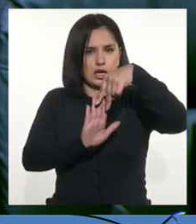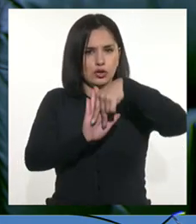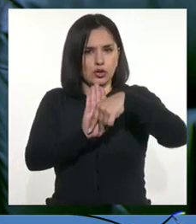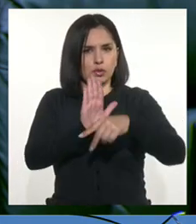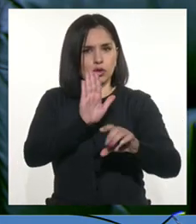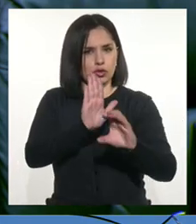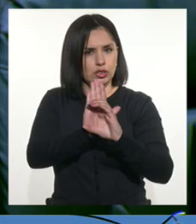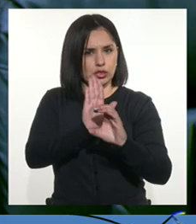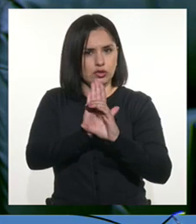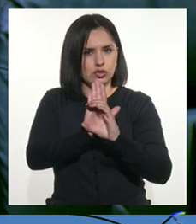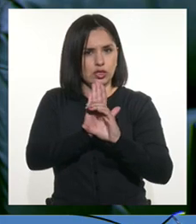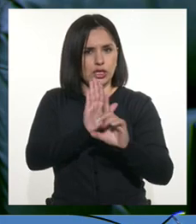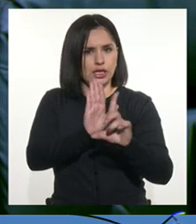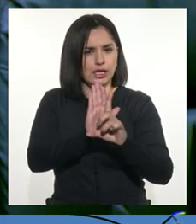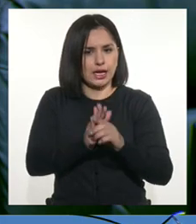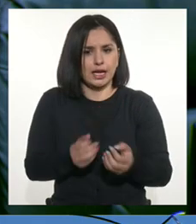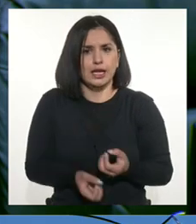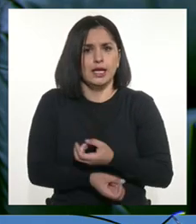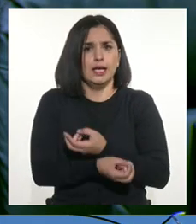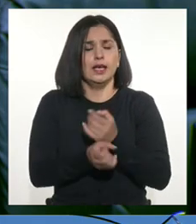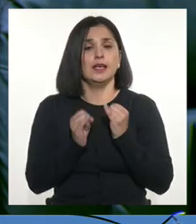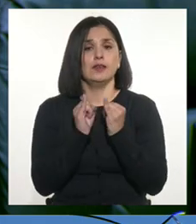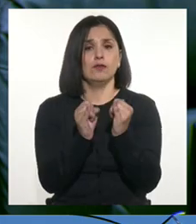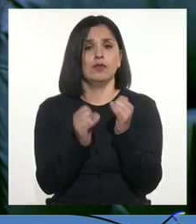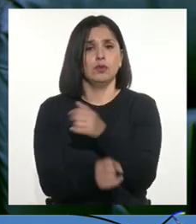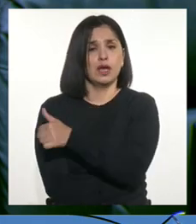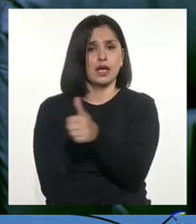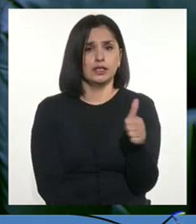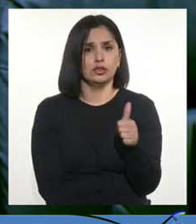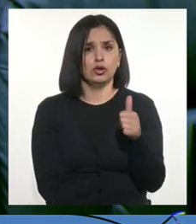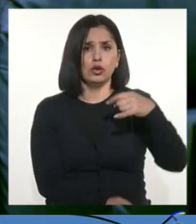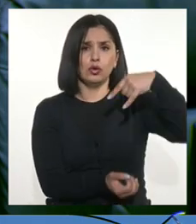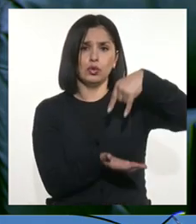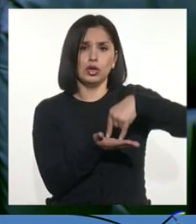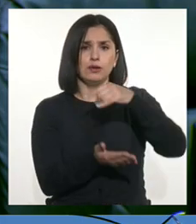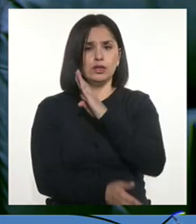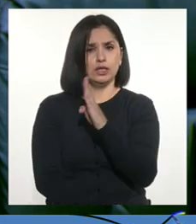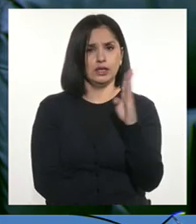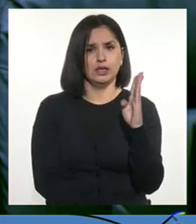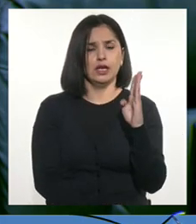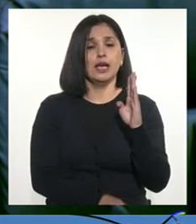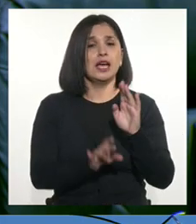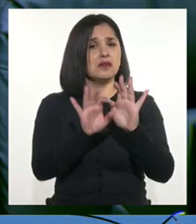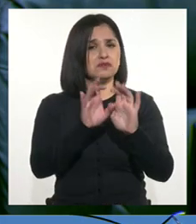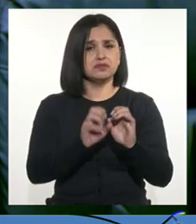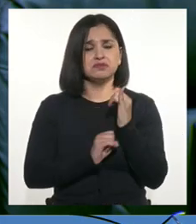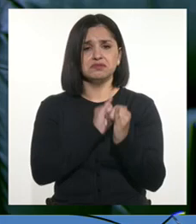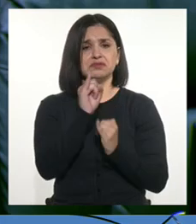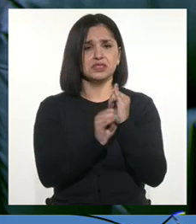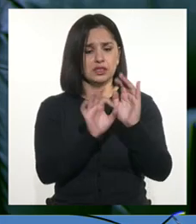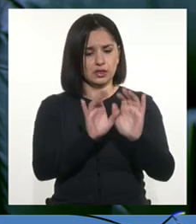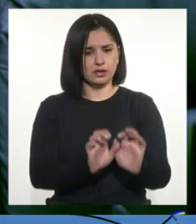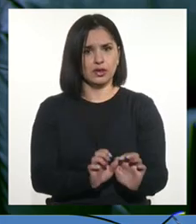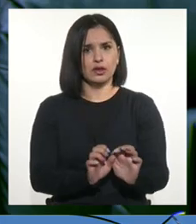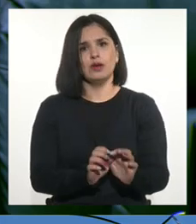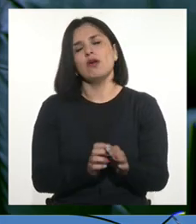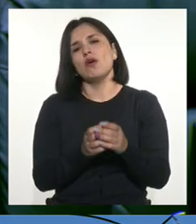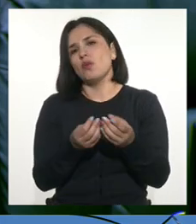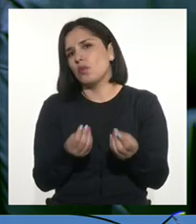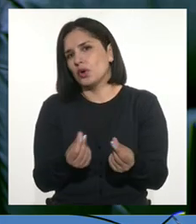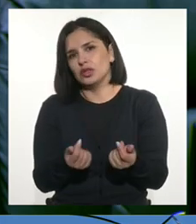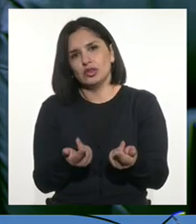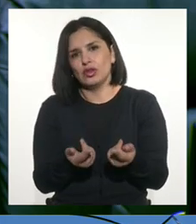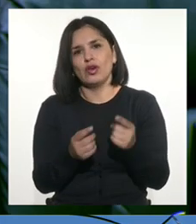puestas a disposición del público por la biblioteca del congreso nacional en formato digital atendía las virtudes que ofrece